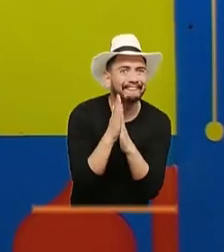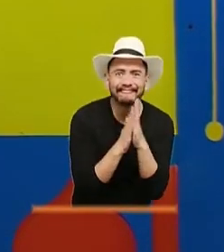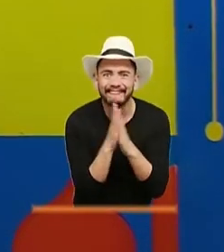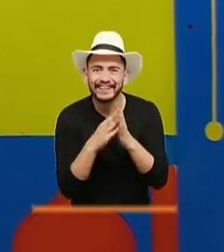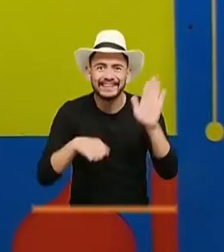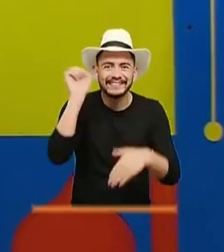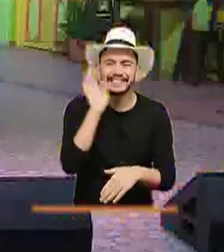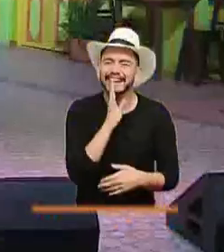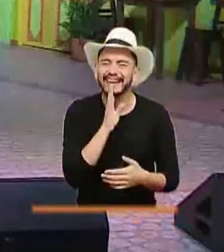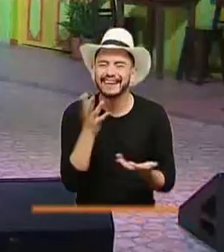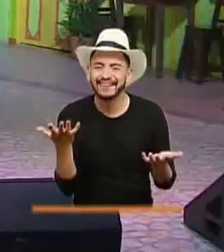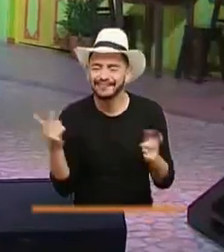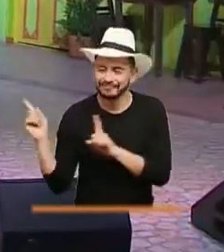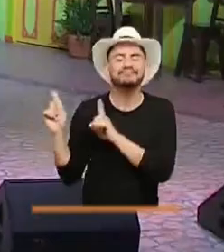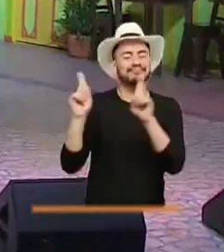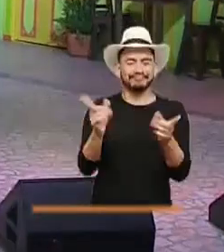y Mecato.